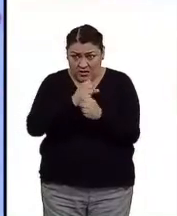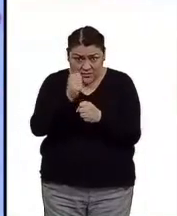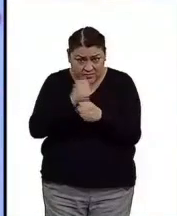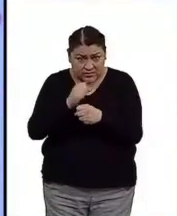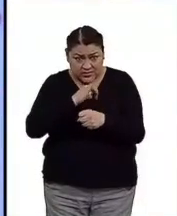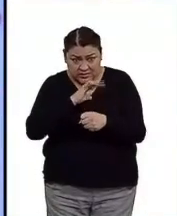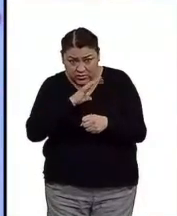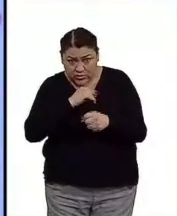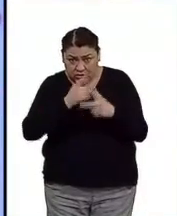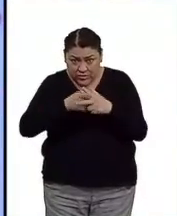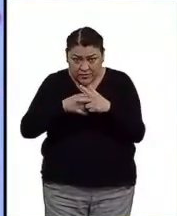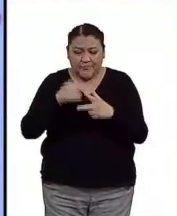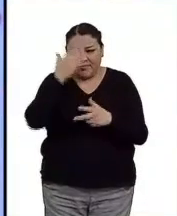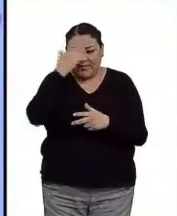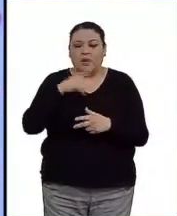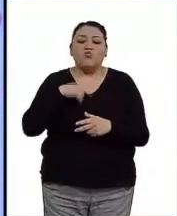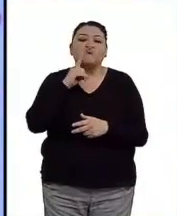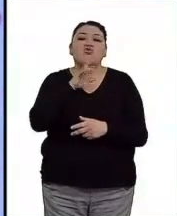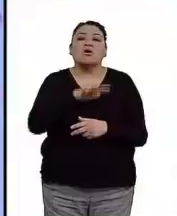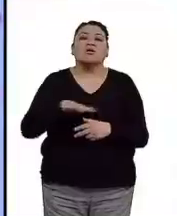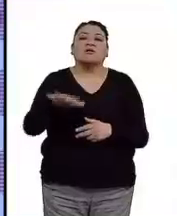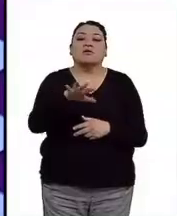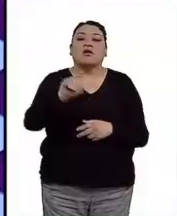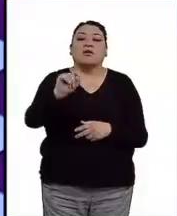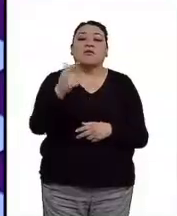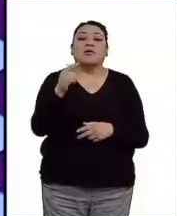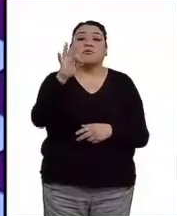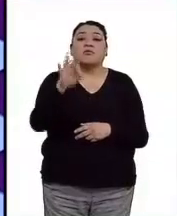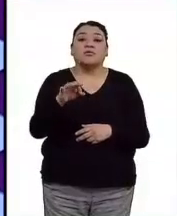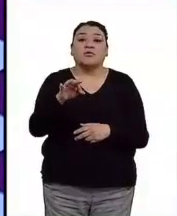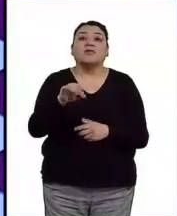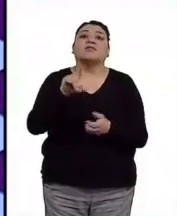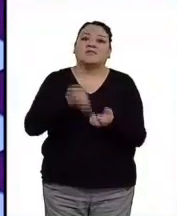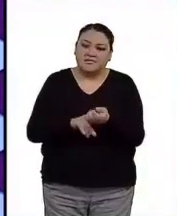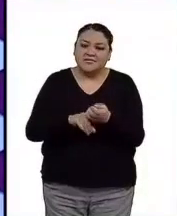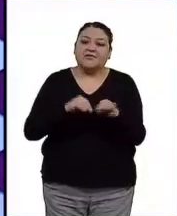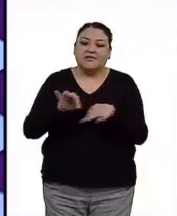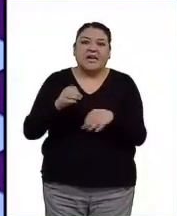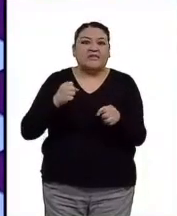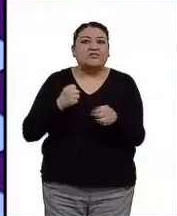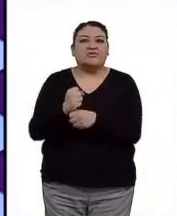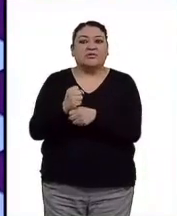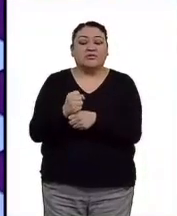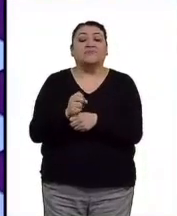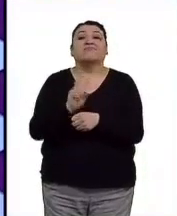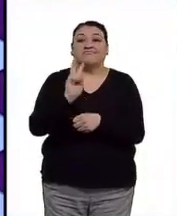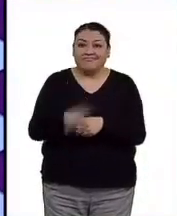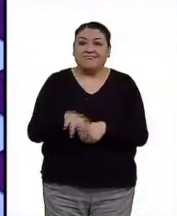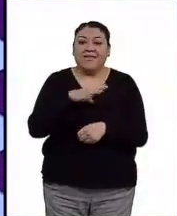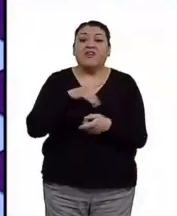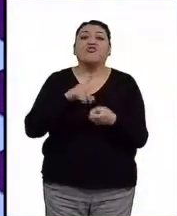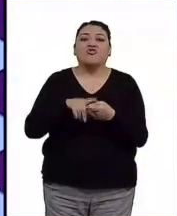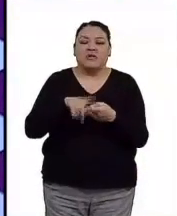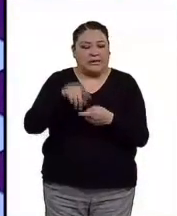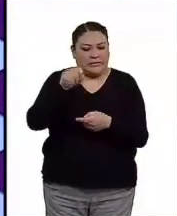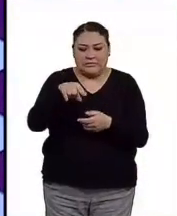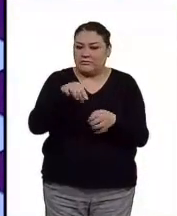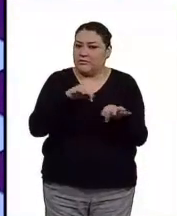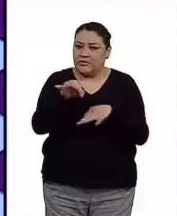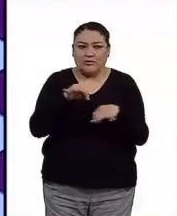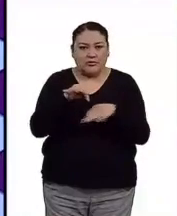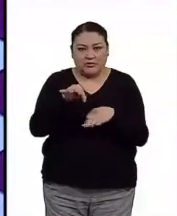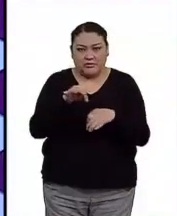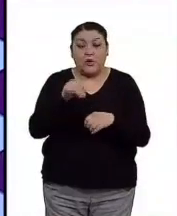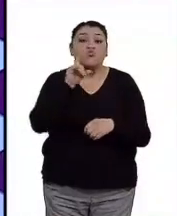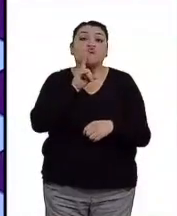país, 27% de las mujeres han vivido violencia laboral. Casi siempre en el propio espacio de trabajo, y las mujeres